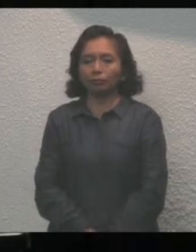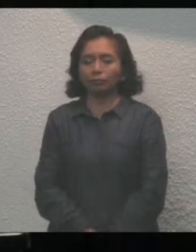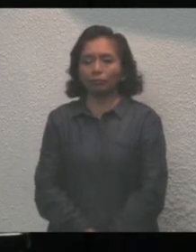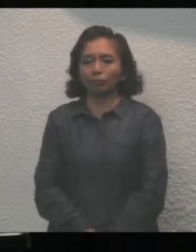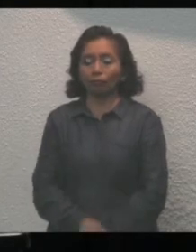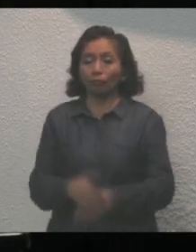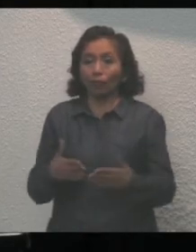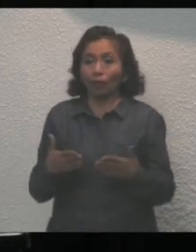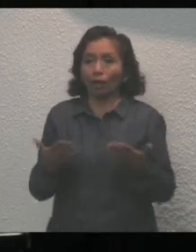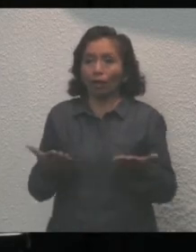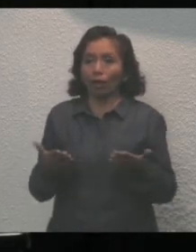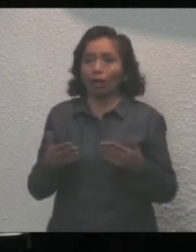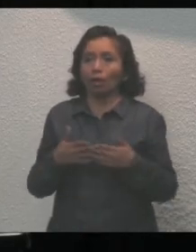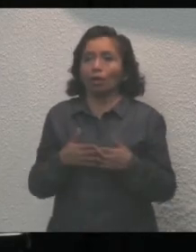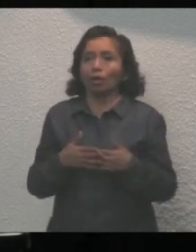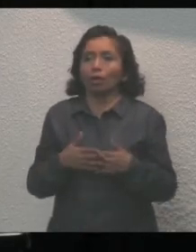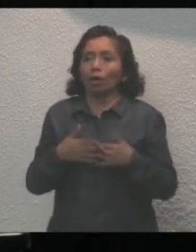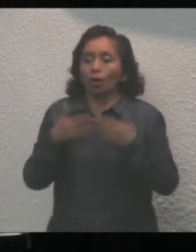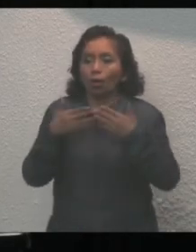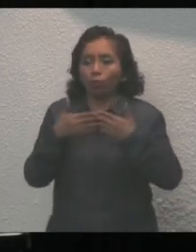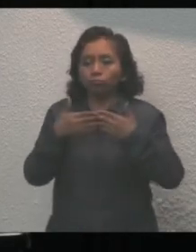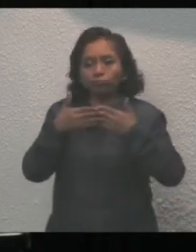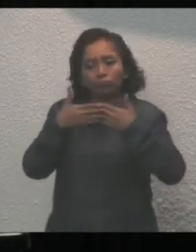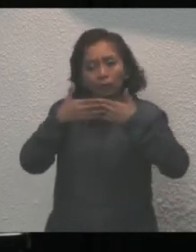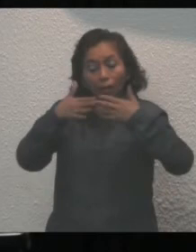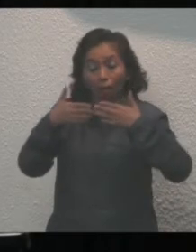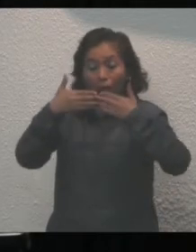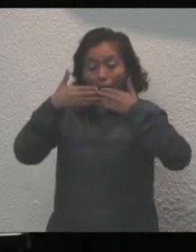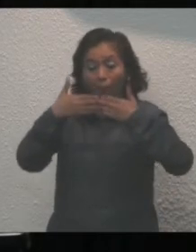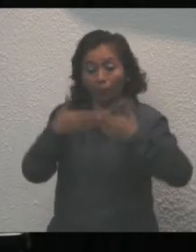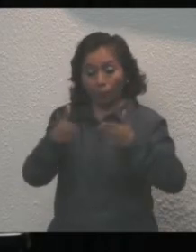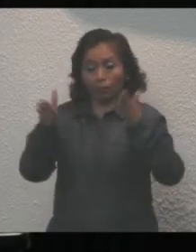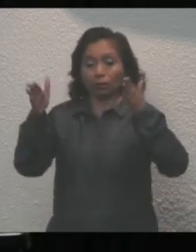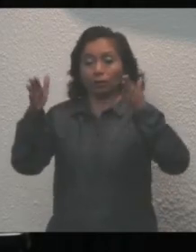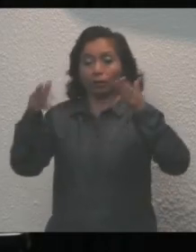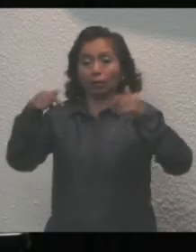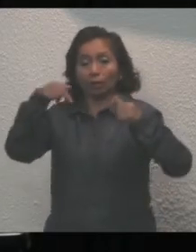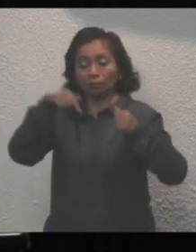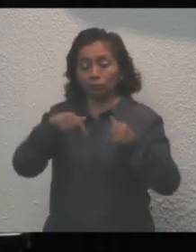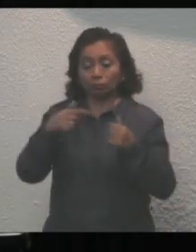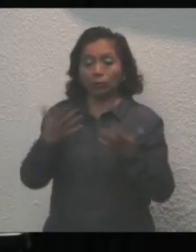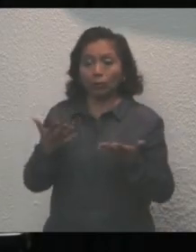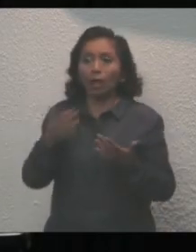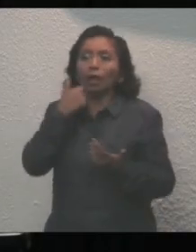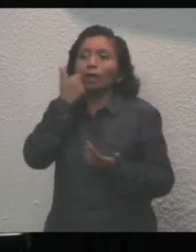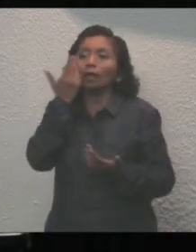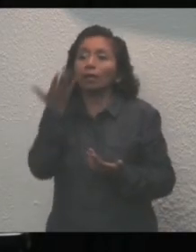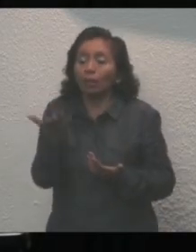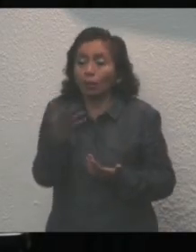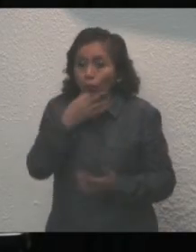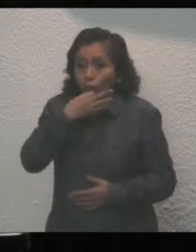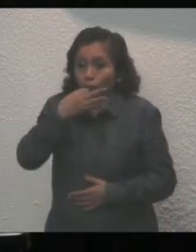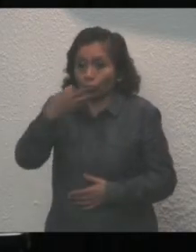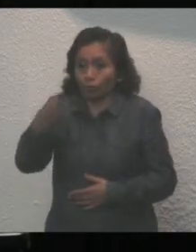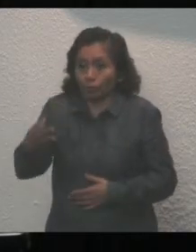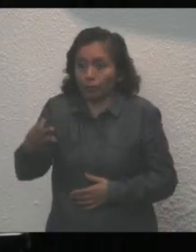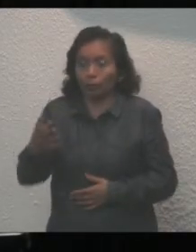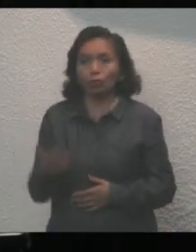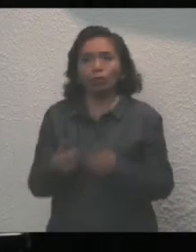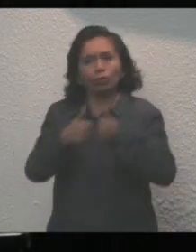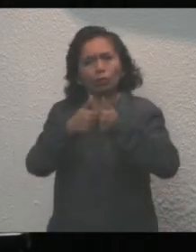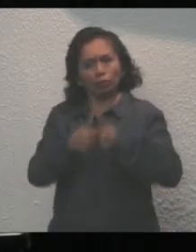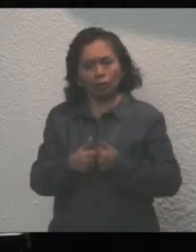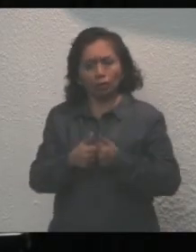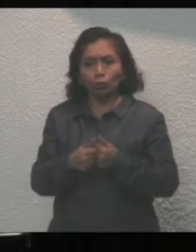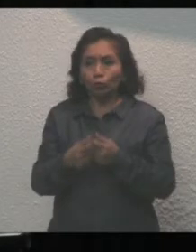Al abrirse el ciclo de comparecencia, señor gobernador, queremos informarle que estaremos con